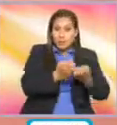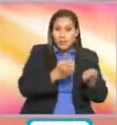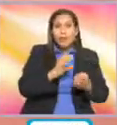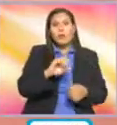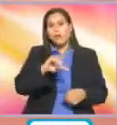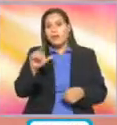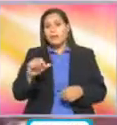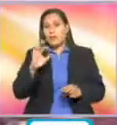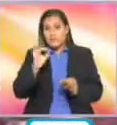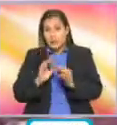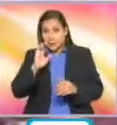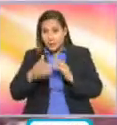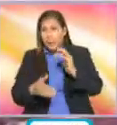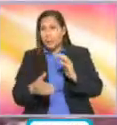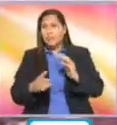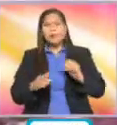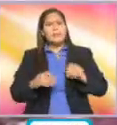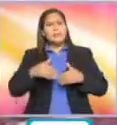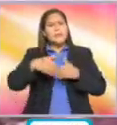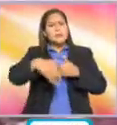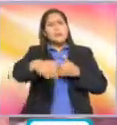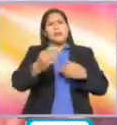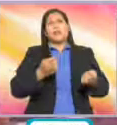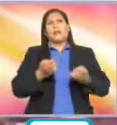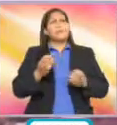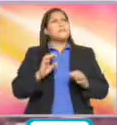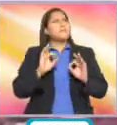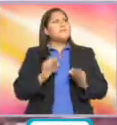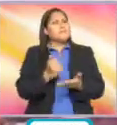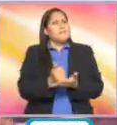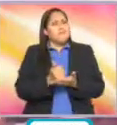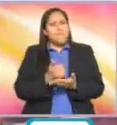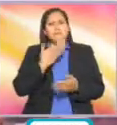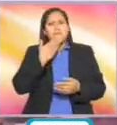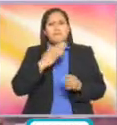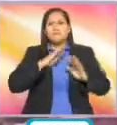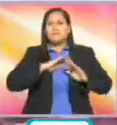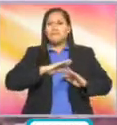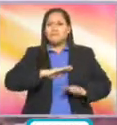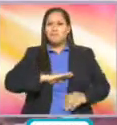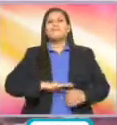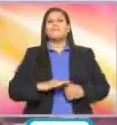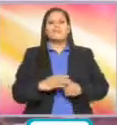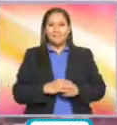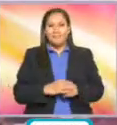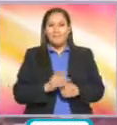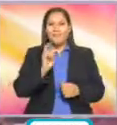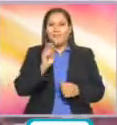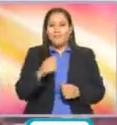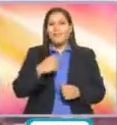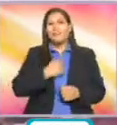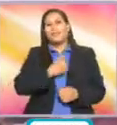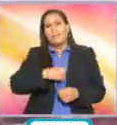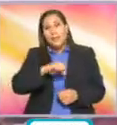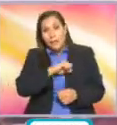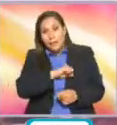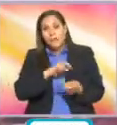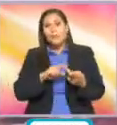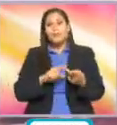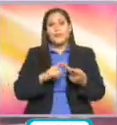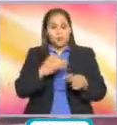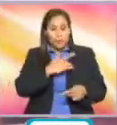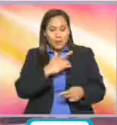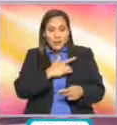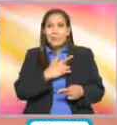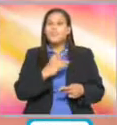sea inmediato y también a largo plazo, ¿no? También se ha visto que disminuyen, o sea, al mejorar, por ejemplo, a nivel de salud,